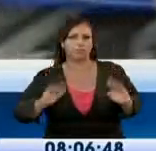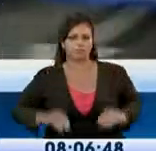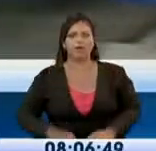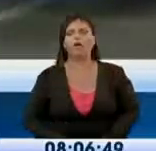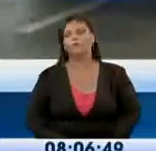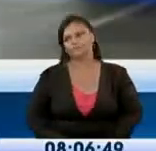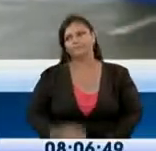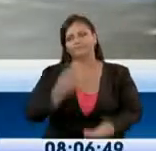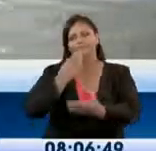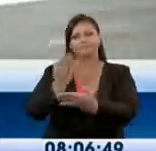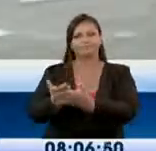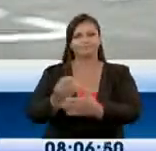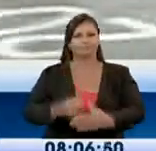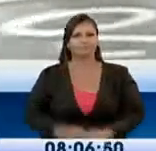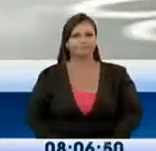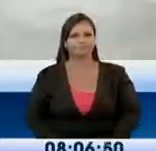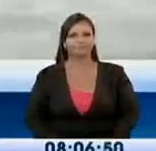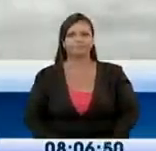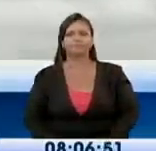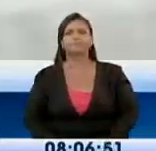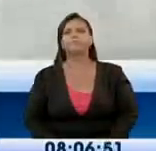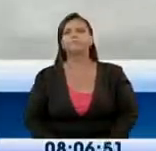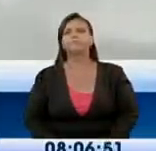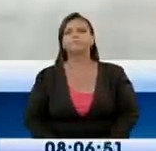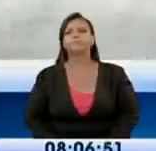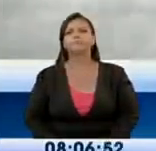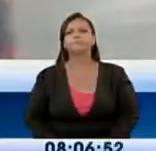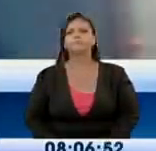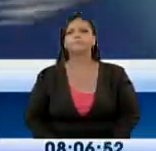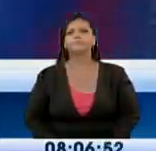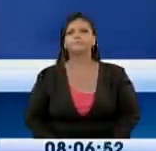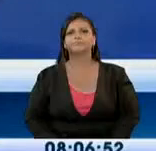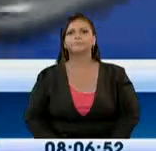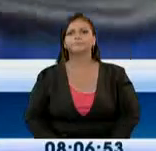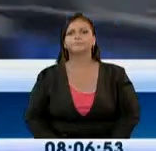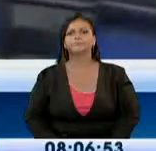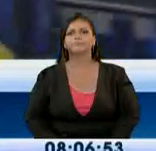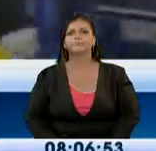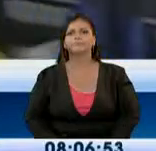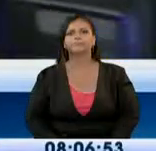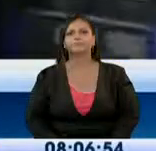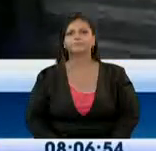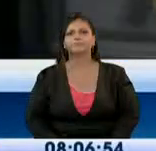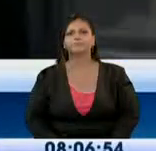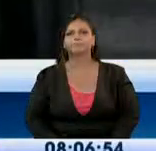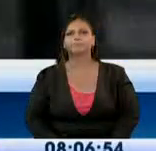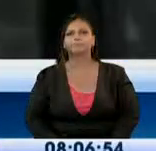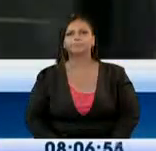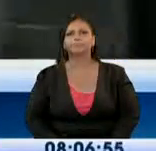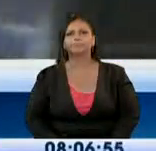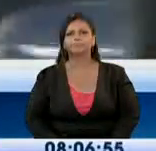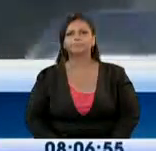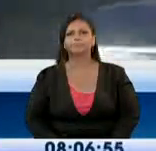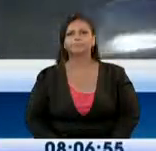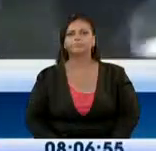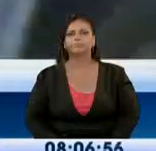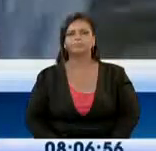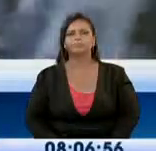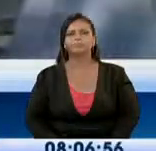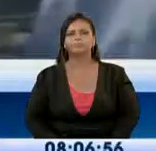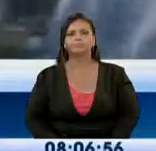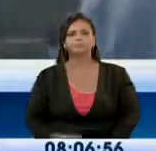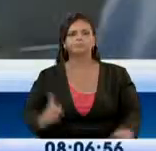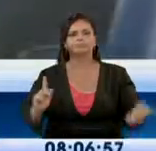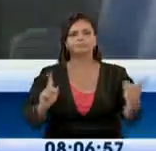ok, bueno, ella ha escuchado. Acá hay más usuarios de este sistema de transporte. Buenos